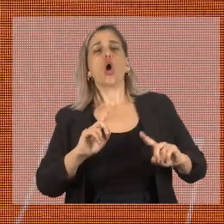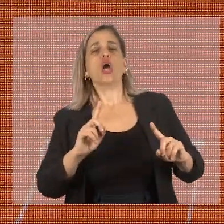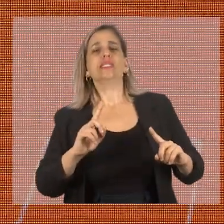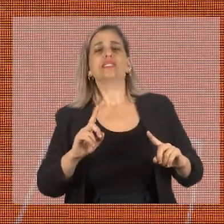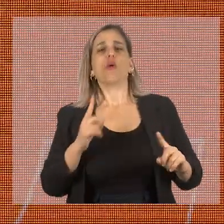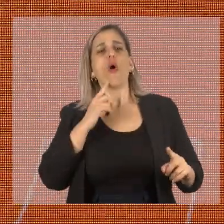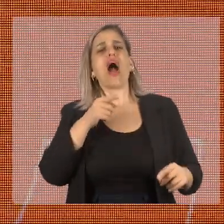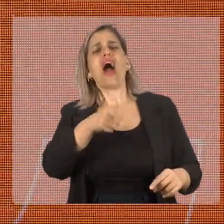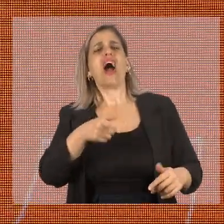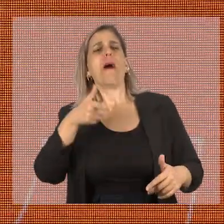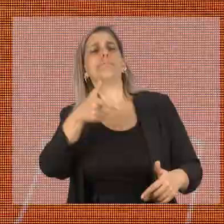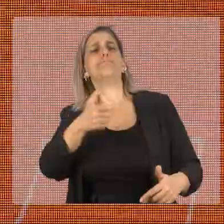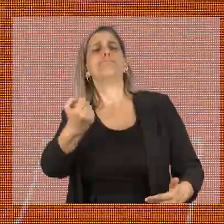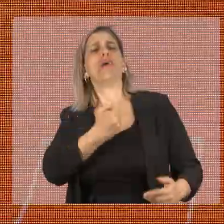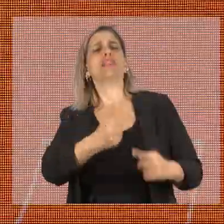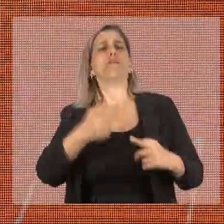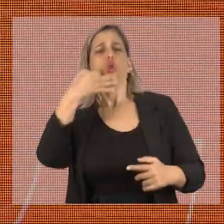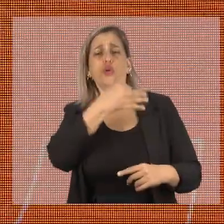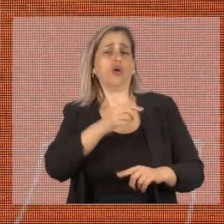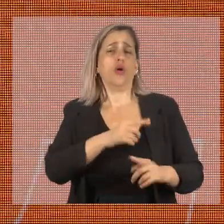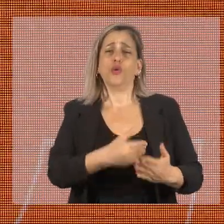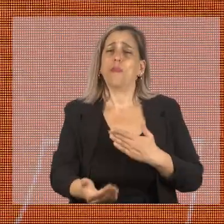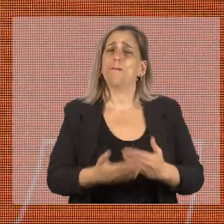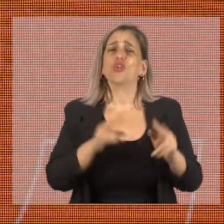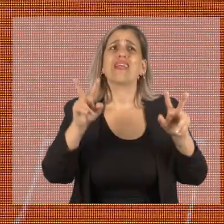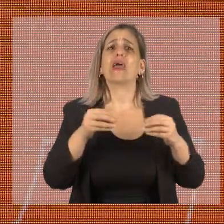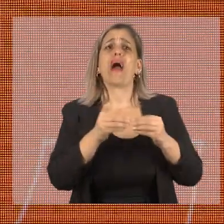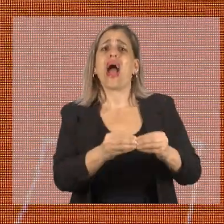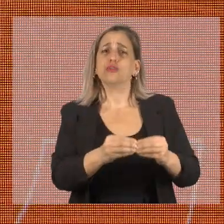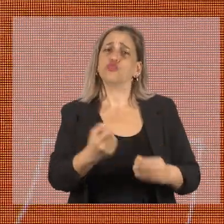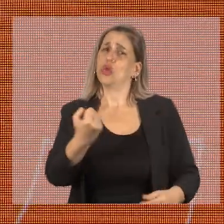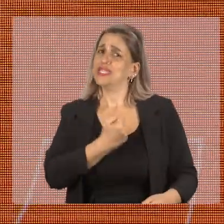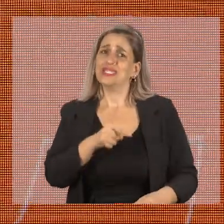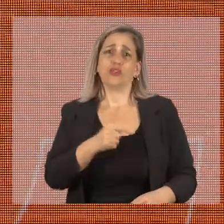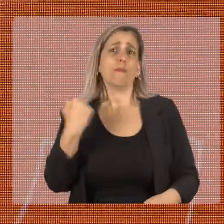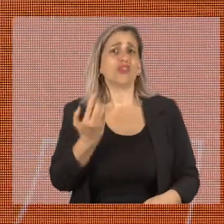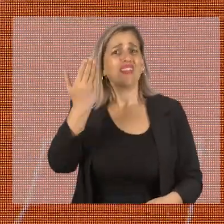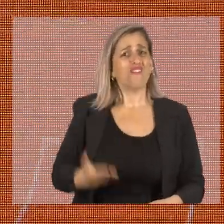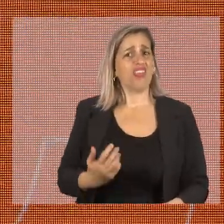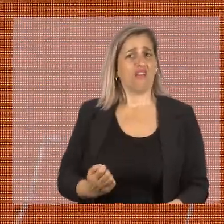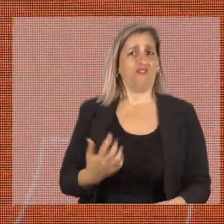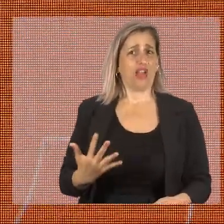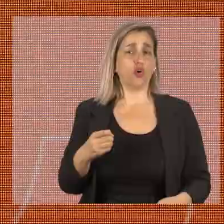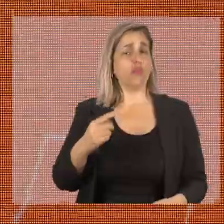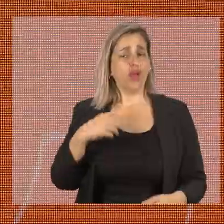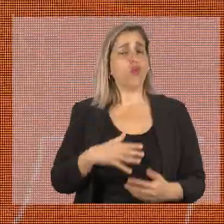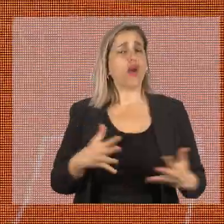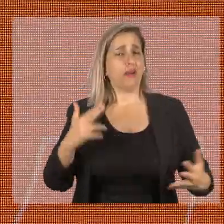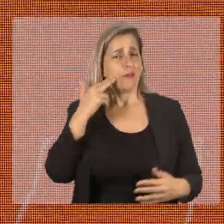decir que son ajustes de cuentas y lo otro, porque una vida humana siempre es una vida humana. Pero tenemos un problema con ese tema.